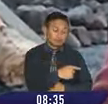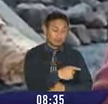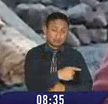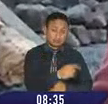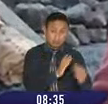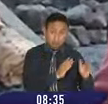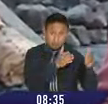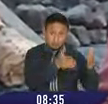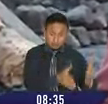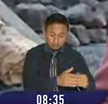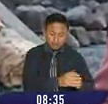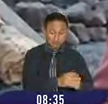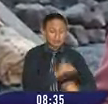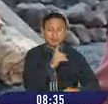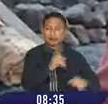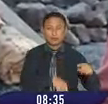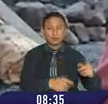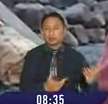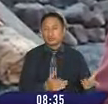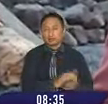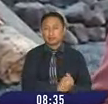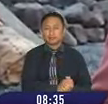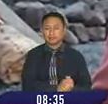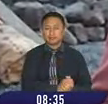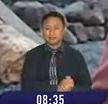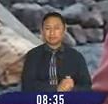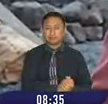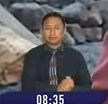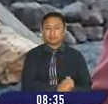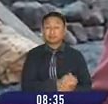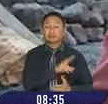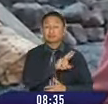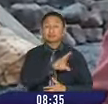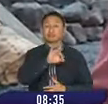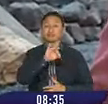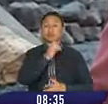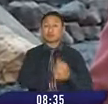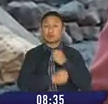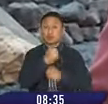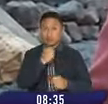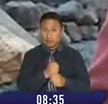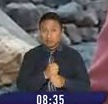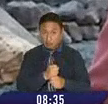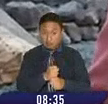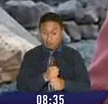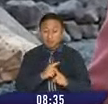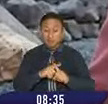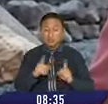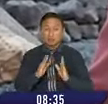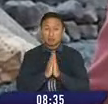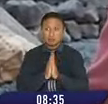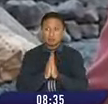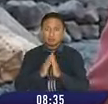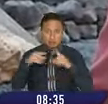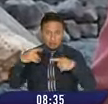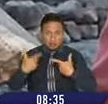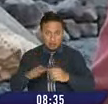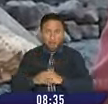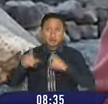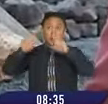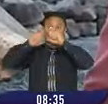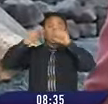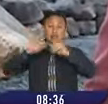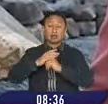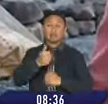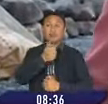el momento brindarle que sea la sepultura al ser querido de 28 años de edad. Pero este llamado ha sido acogido ya por la